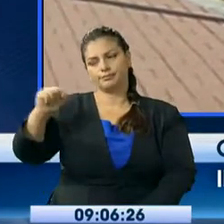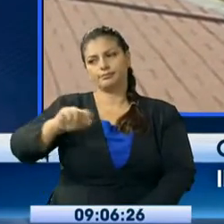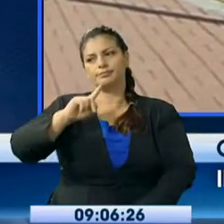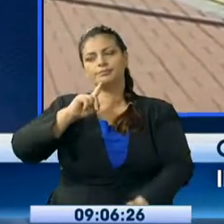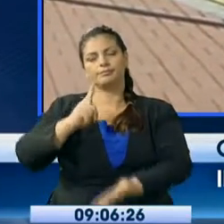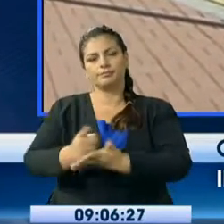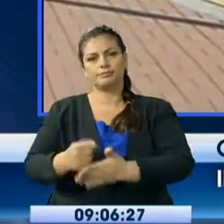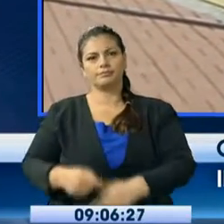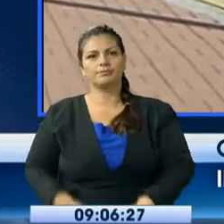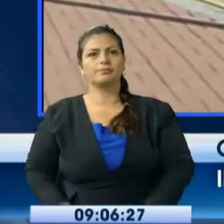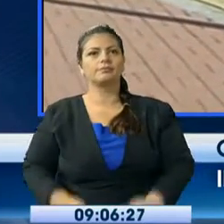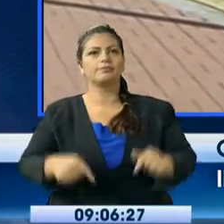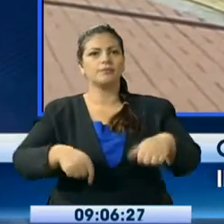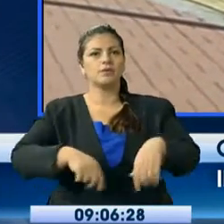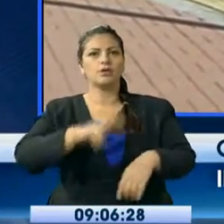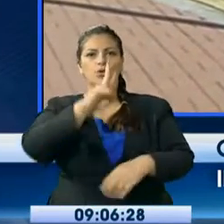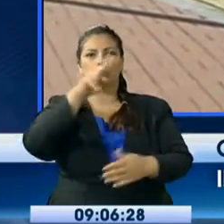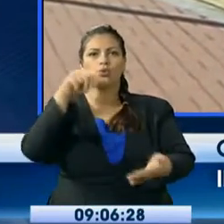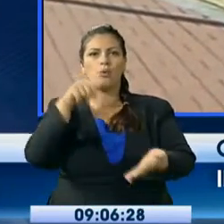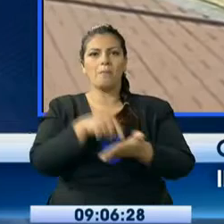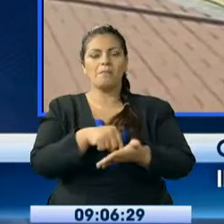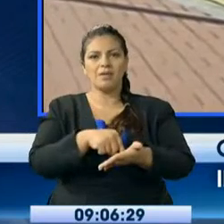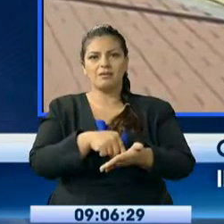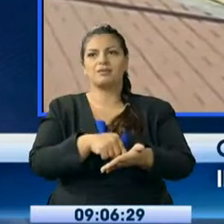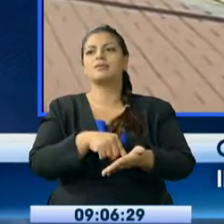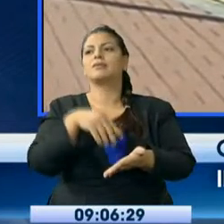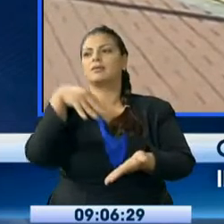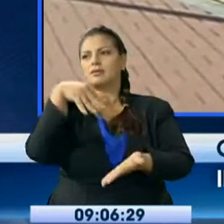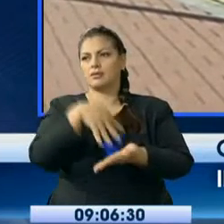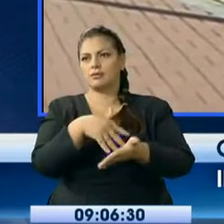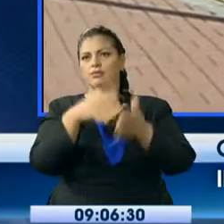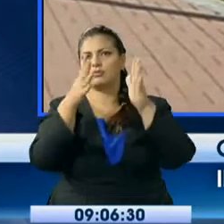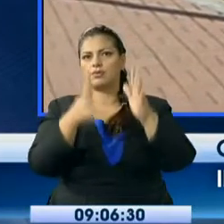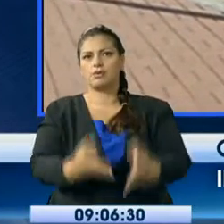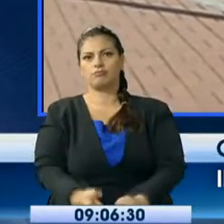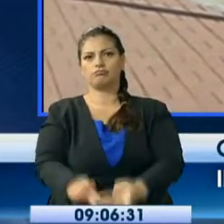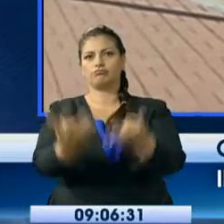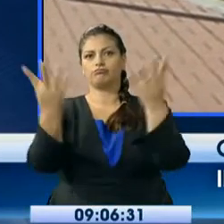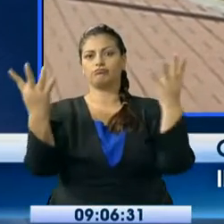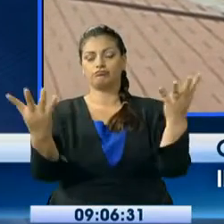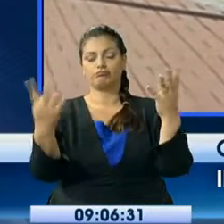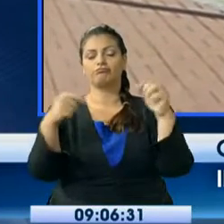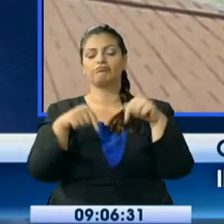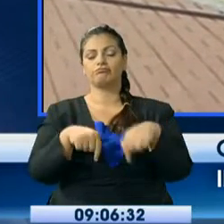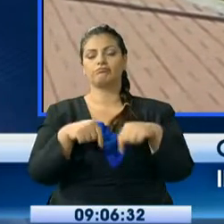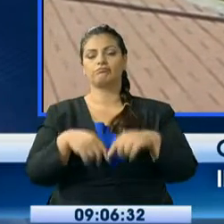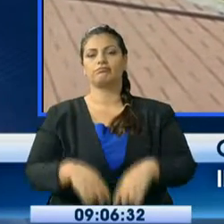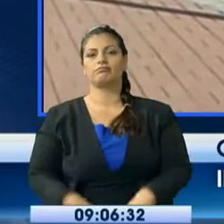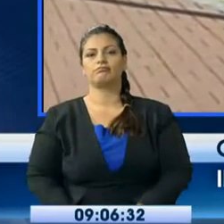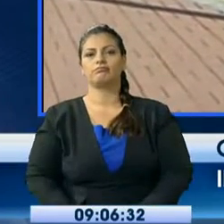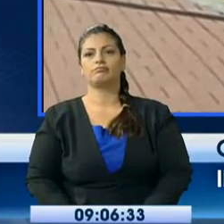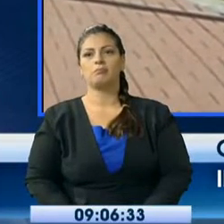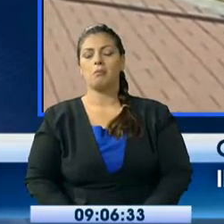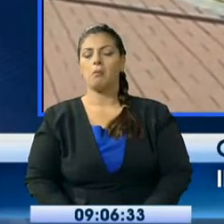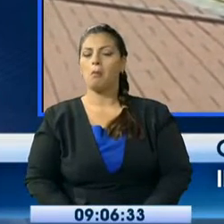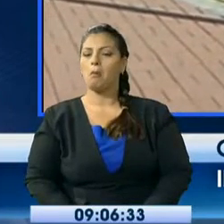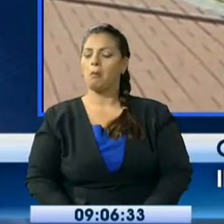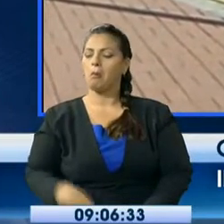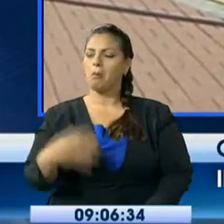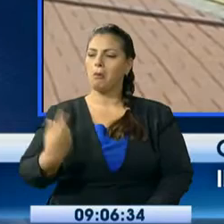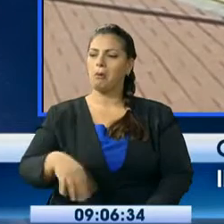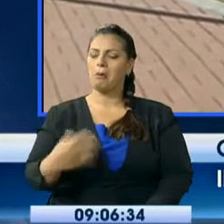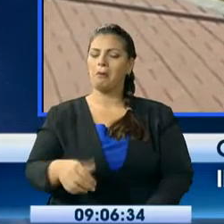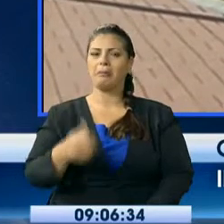bien. 2.000 estudiantes, más o menos. 2.000 más o menos. Vea usted. Está más o menos, sí. Eso. Bueno, qué bien